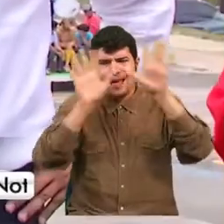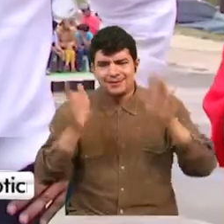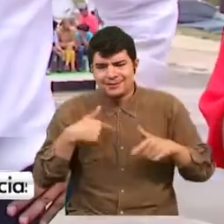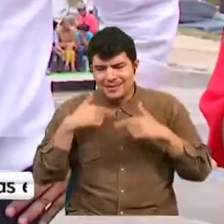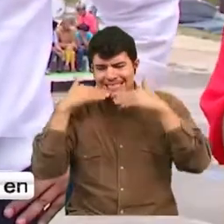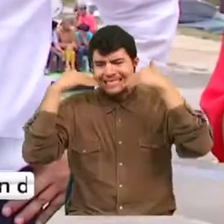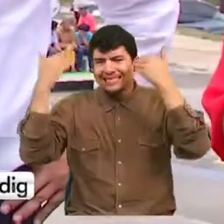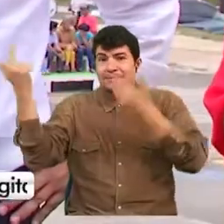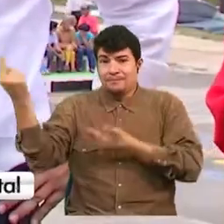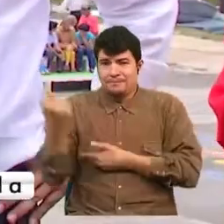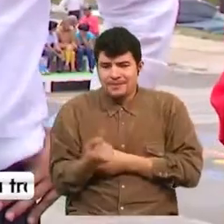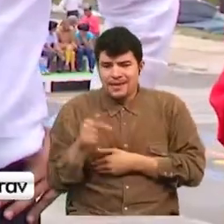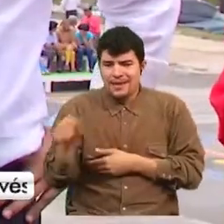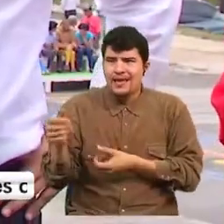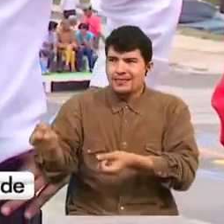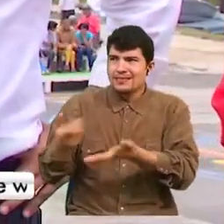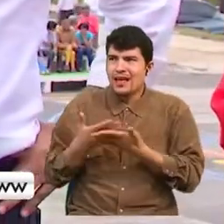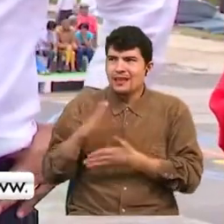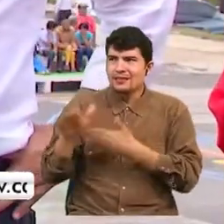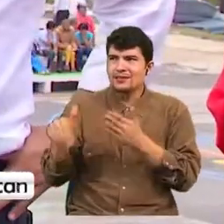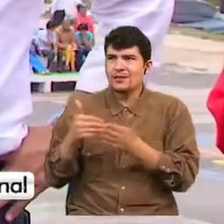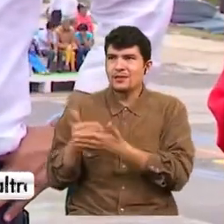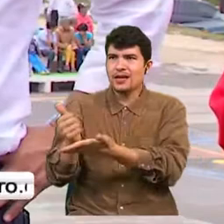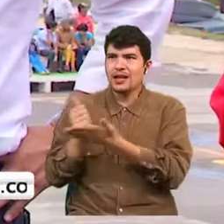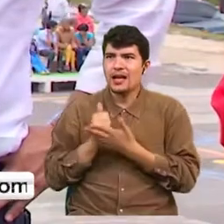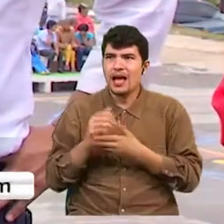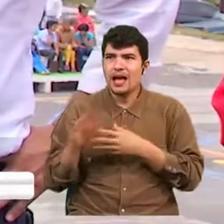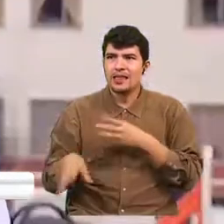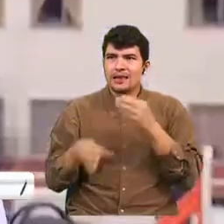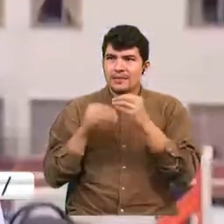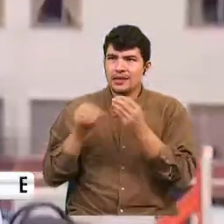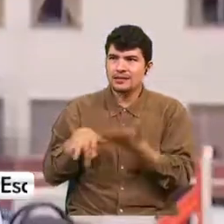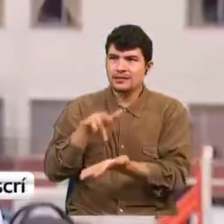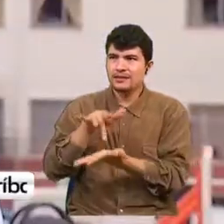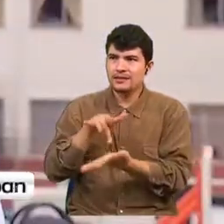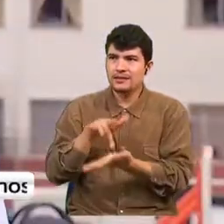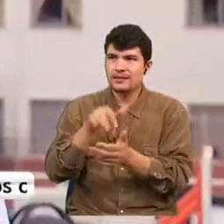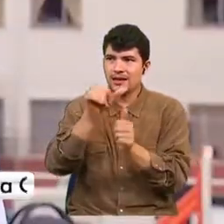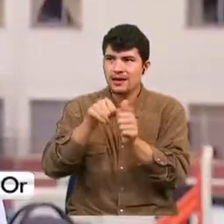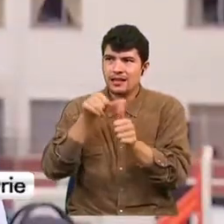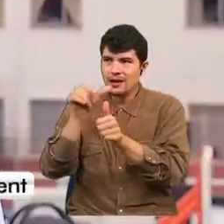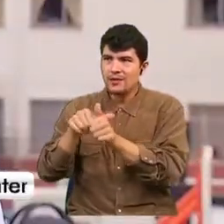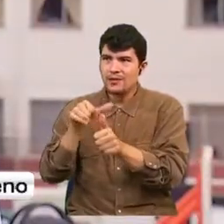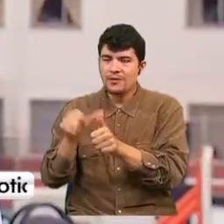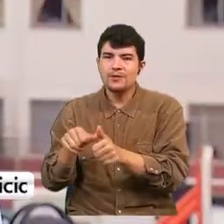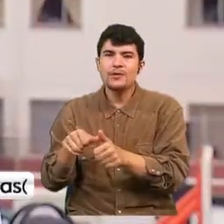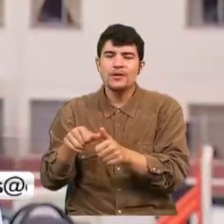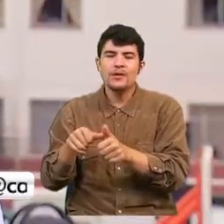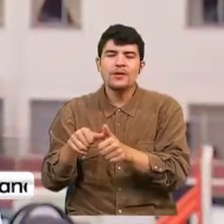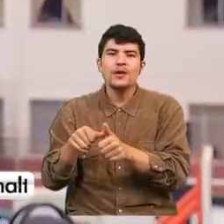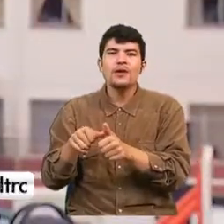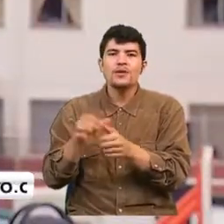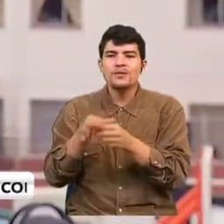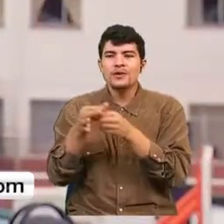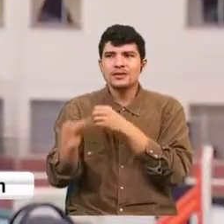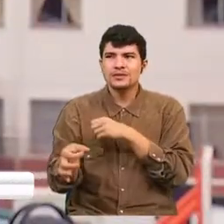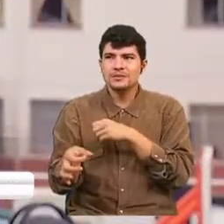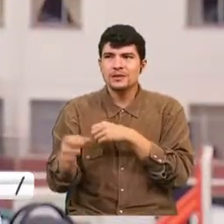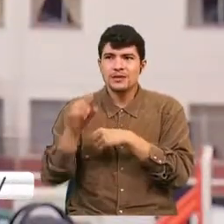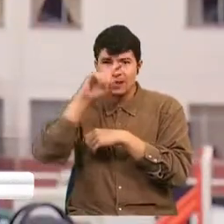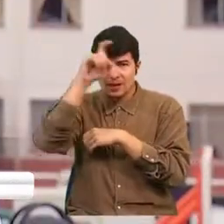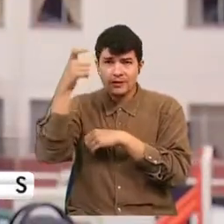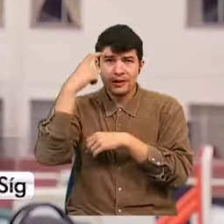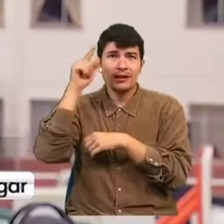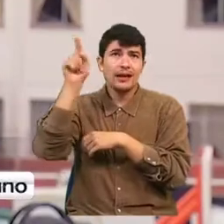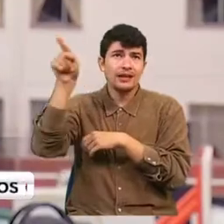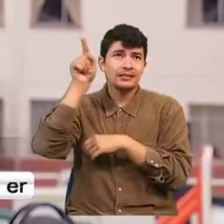haya venido el gobernador a traernos estas ayudas y además que haga presencia en cada uno de sus municipios? Porque es que necesitamos el gobierno. El gobierno no es solamente